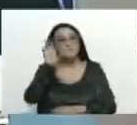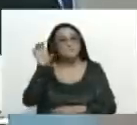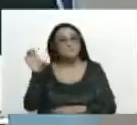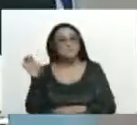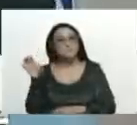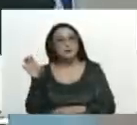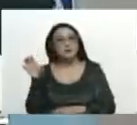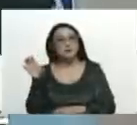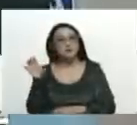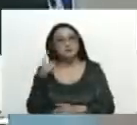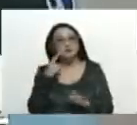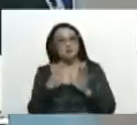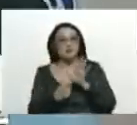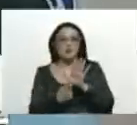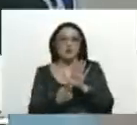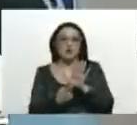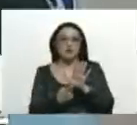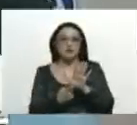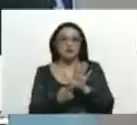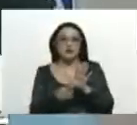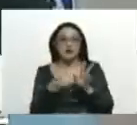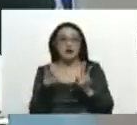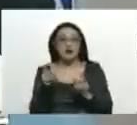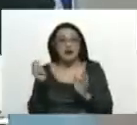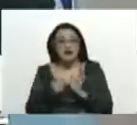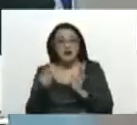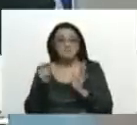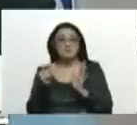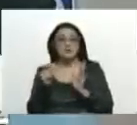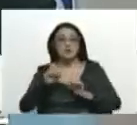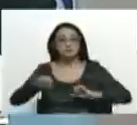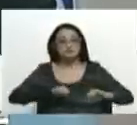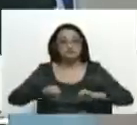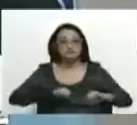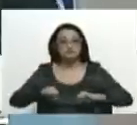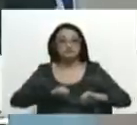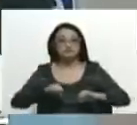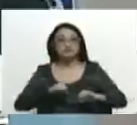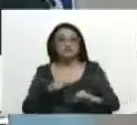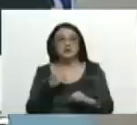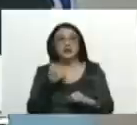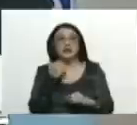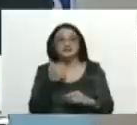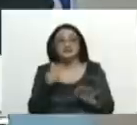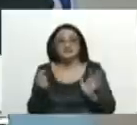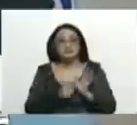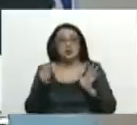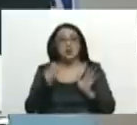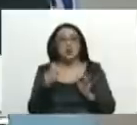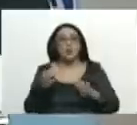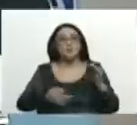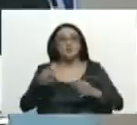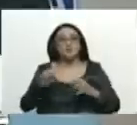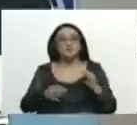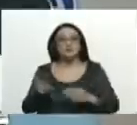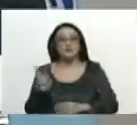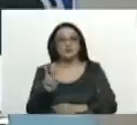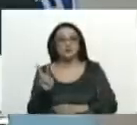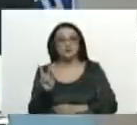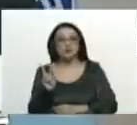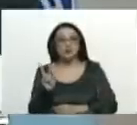occidental pueden mostrar que es la actuación rápida inmediata casi que automática de la justicia venezolana